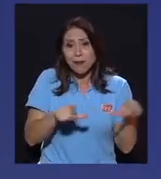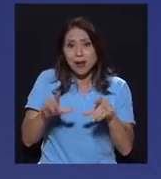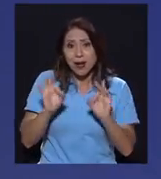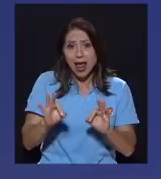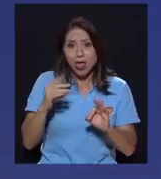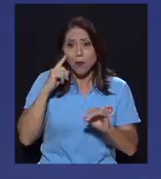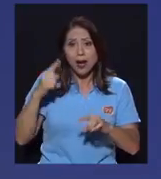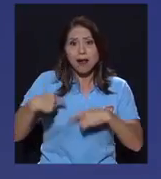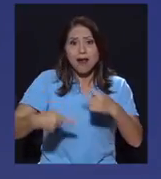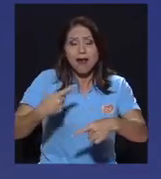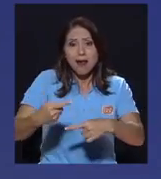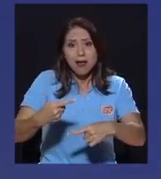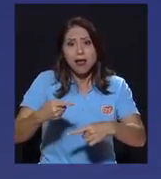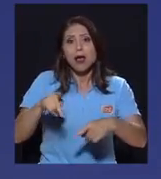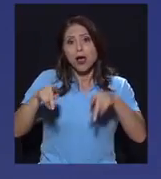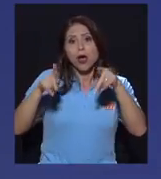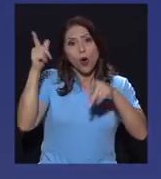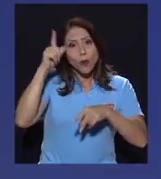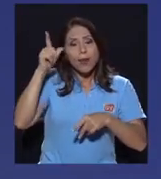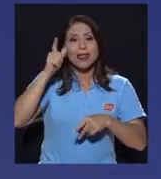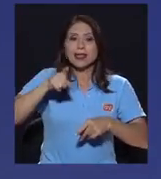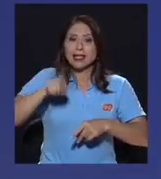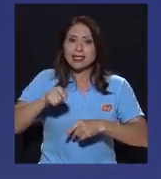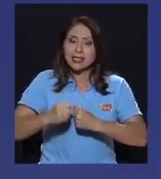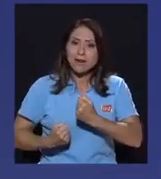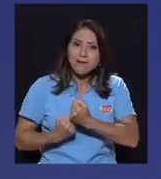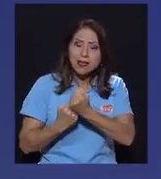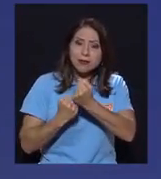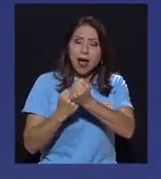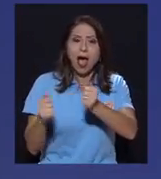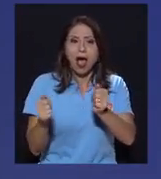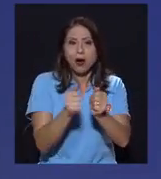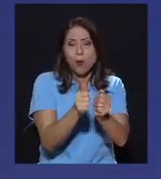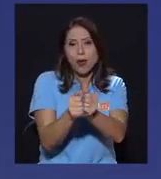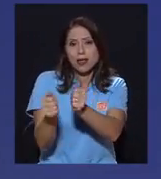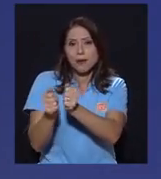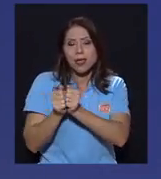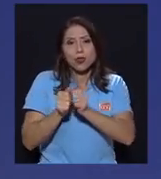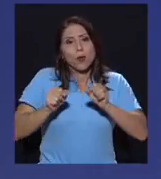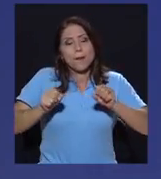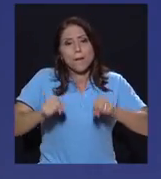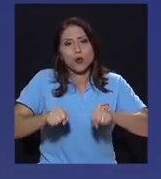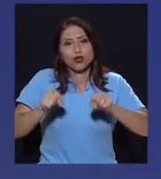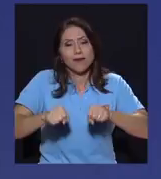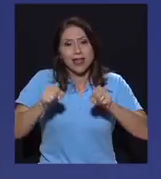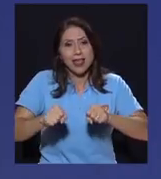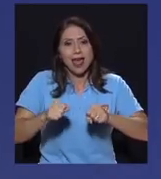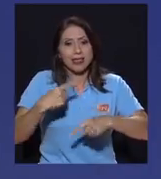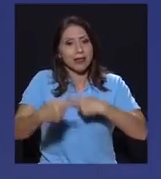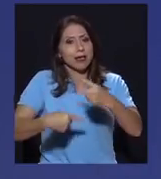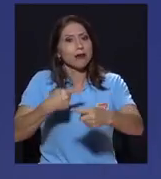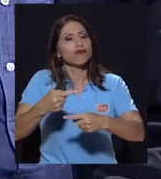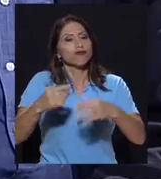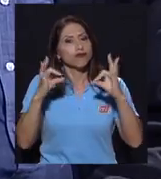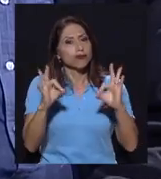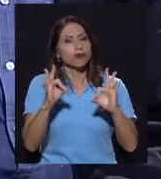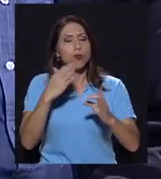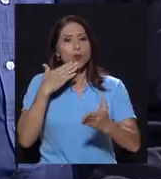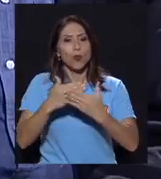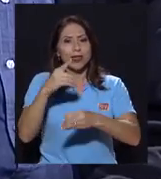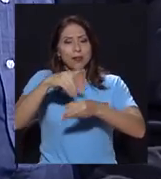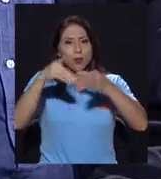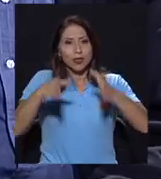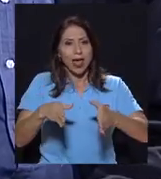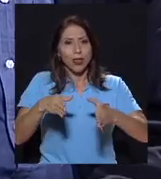obviamente necesita el respaldo el acompañamiento y la posibilidad de llegar a ser un buen diputado y hoy